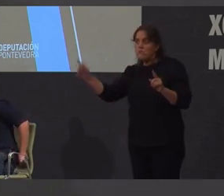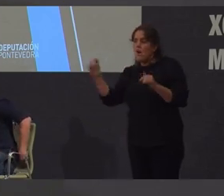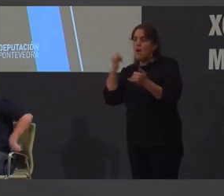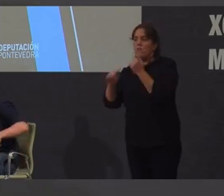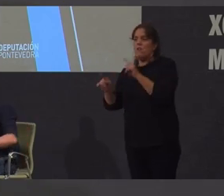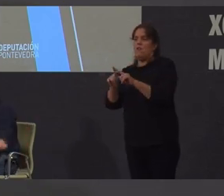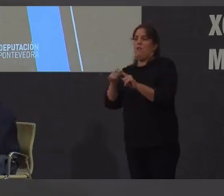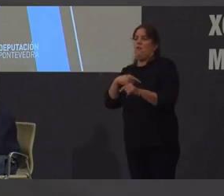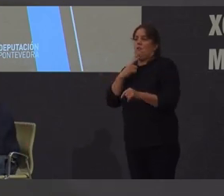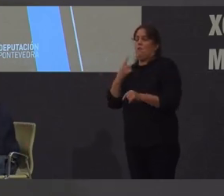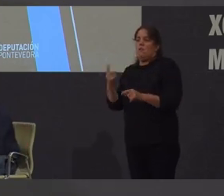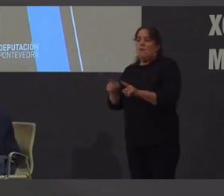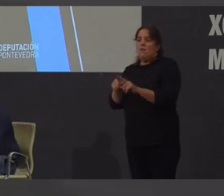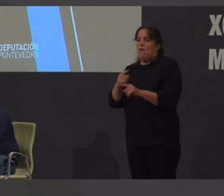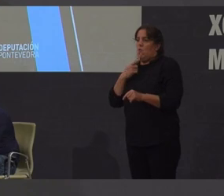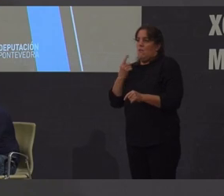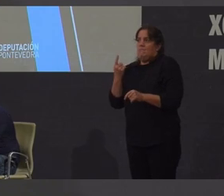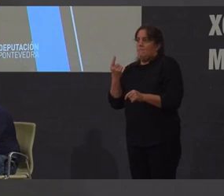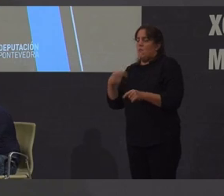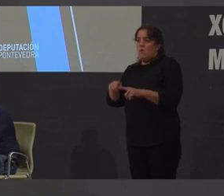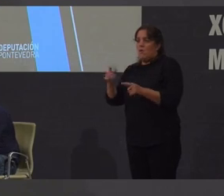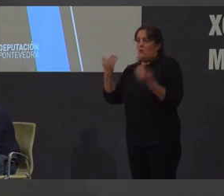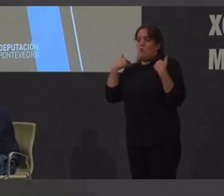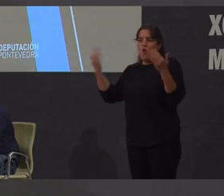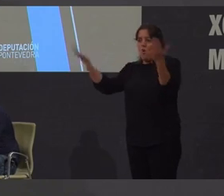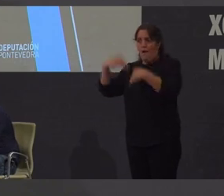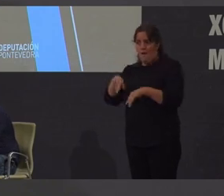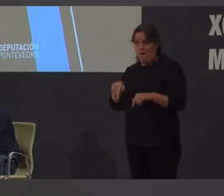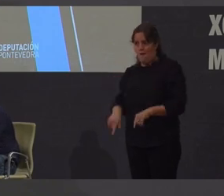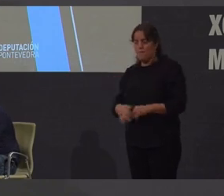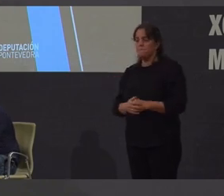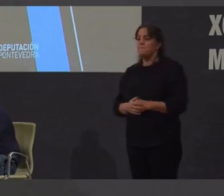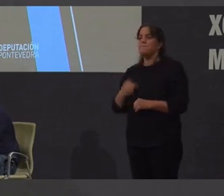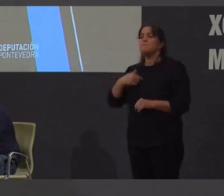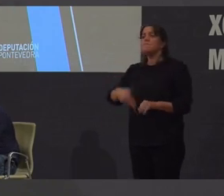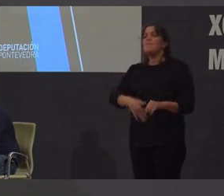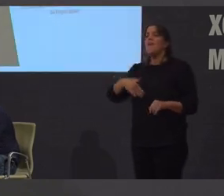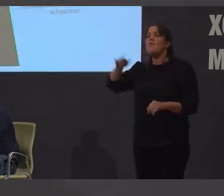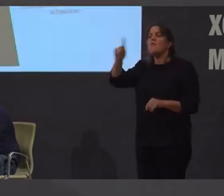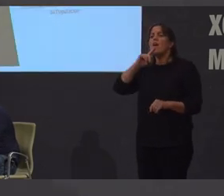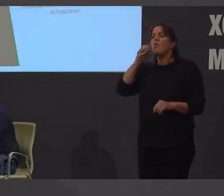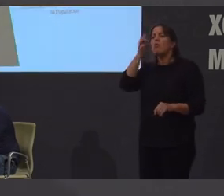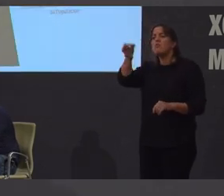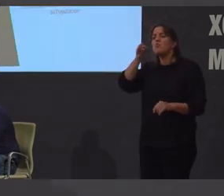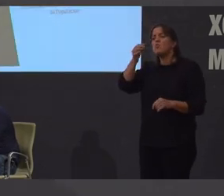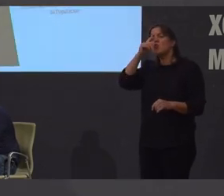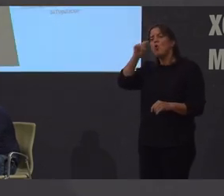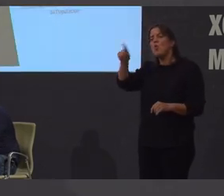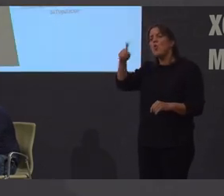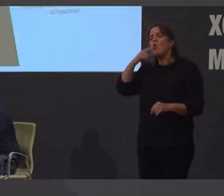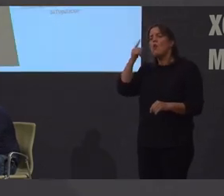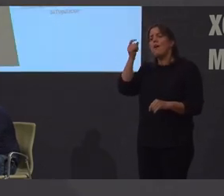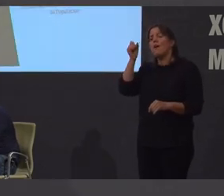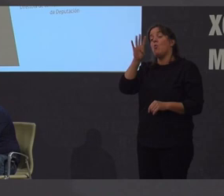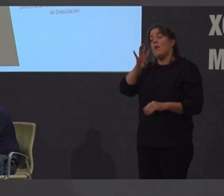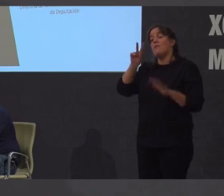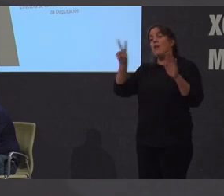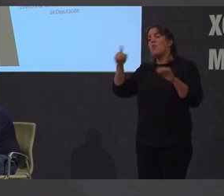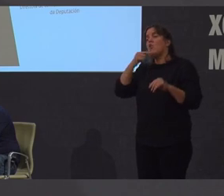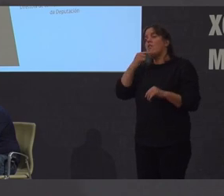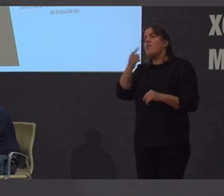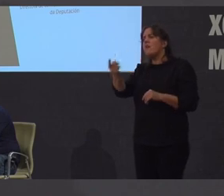senón con toda, sen competencia. O propio Franco, nun discurso dado en Lugo no ano 42, recoñecía